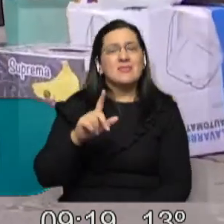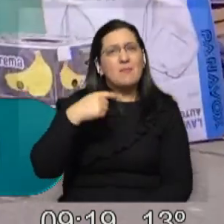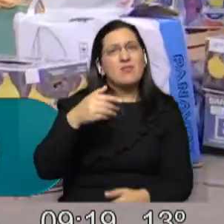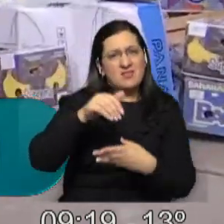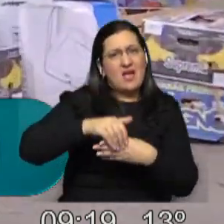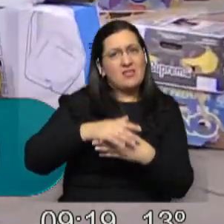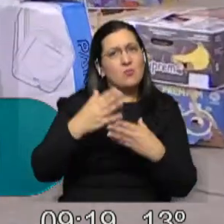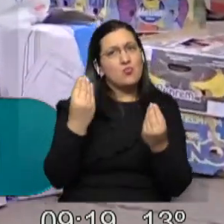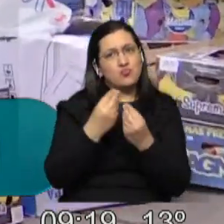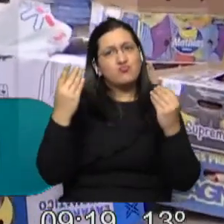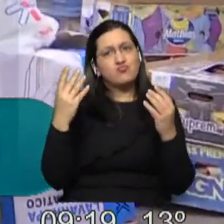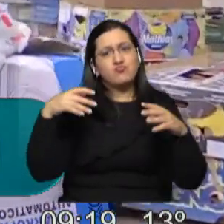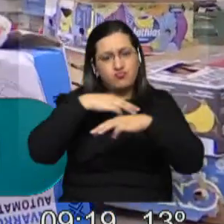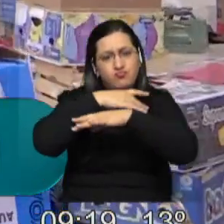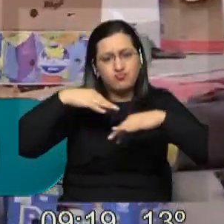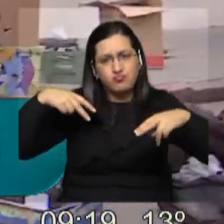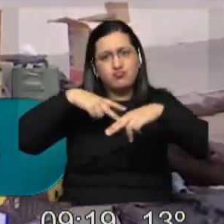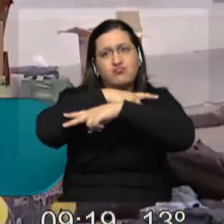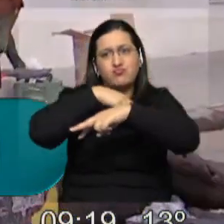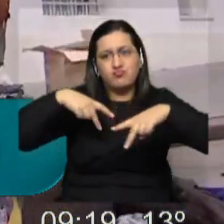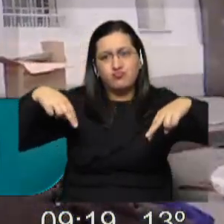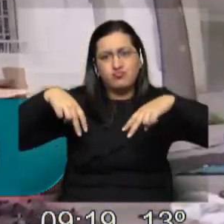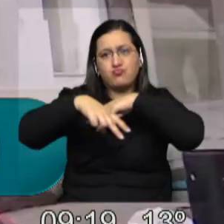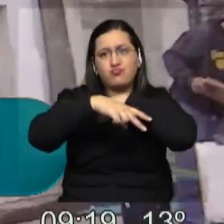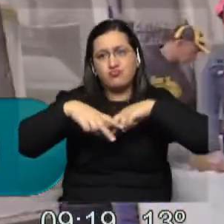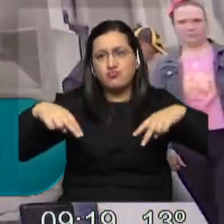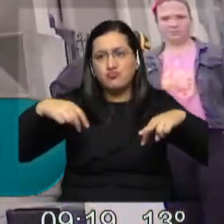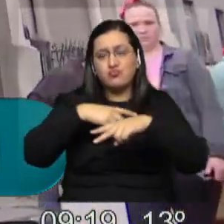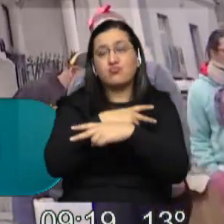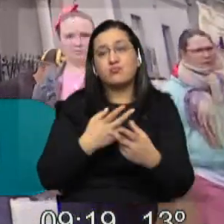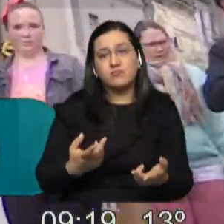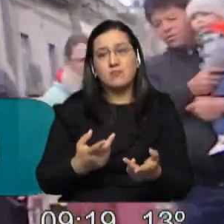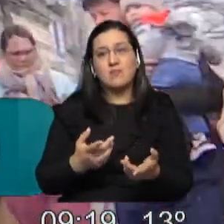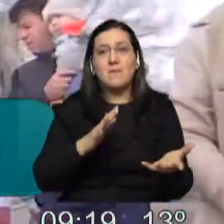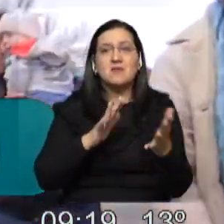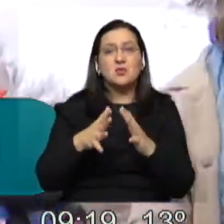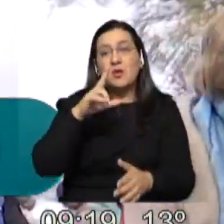da la mayor densidad de gente por aquí, más o menos aproximadamente unas